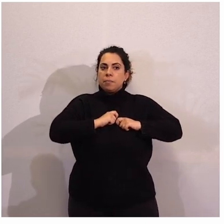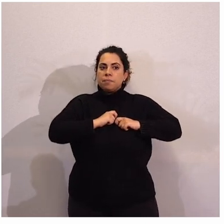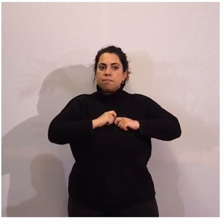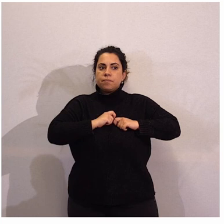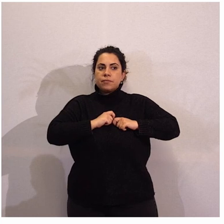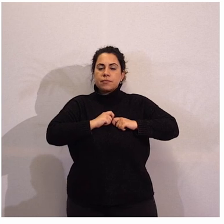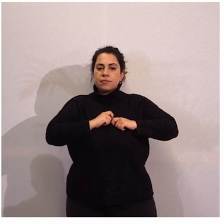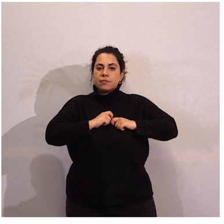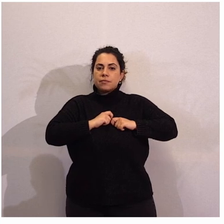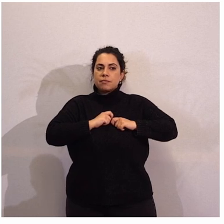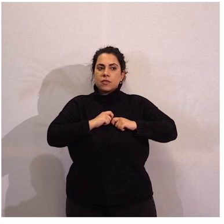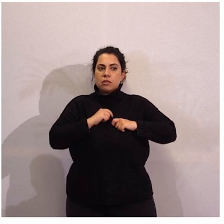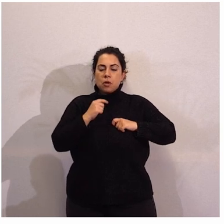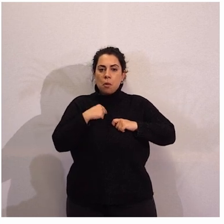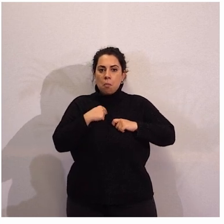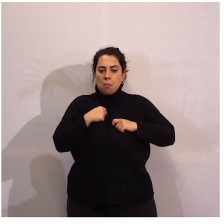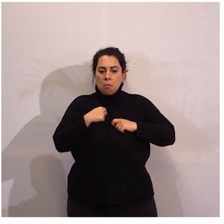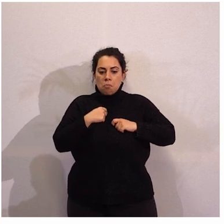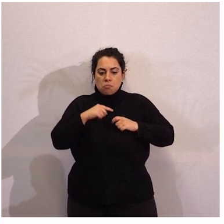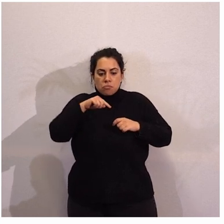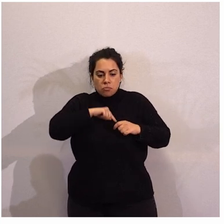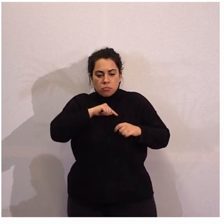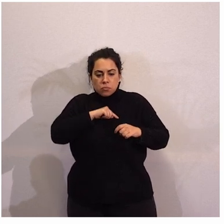que yo vea que realmente sí se puede llegar